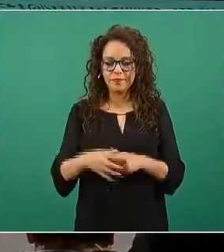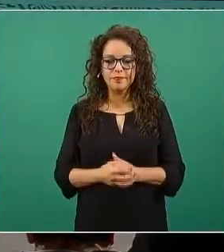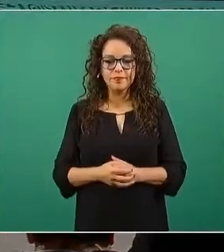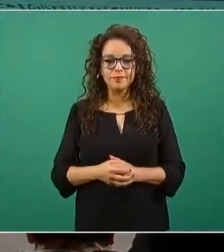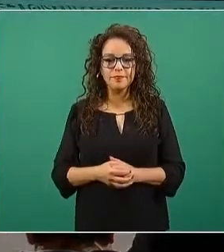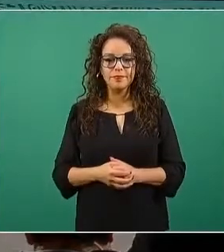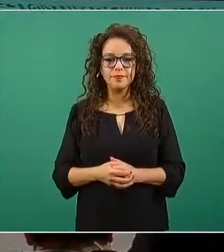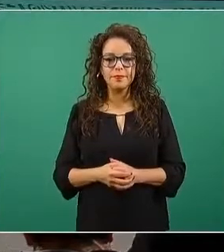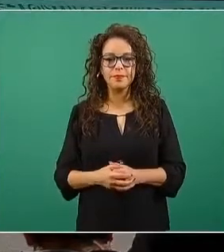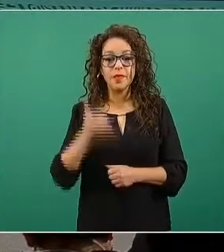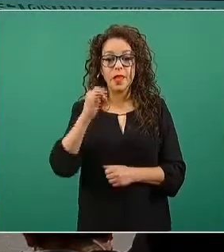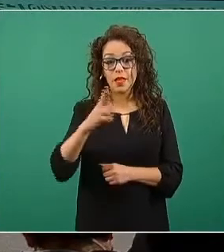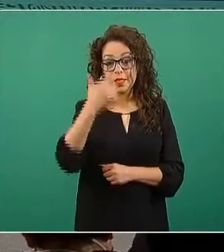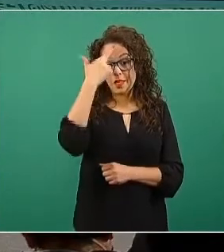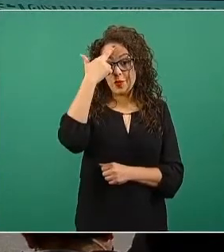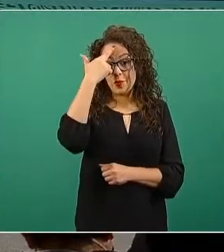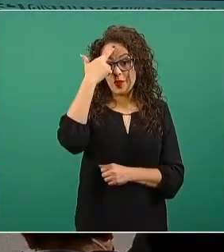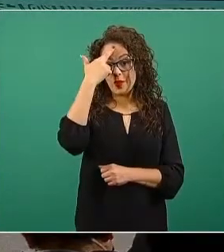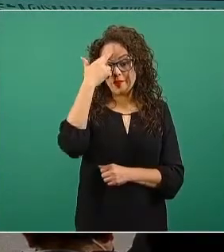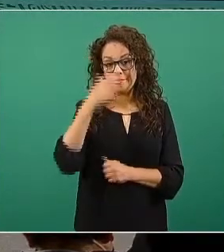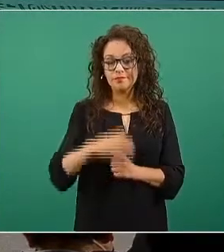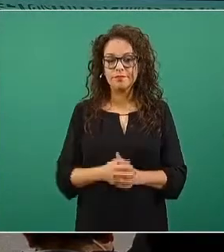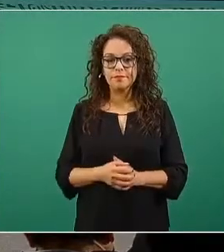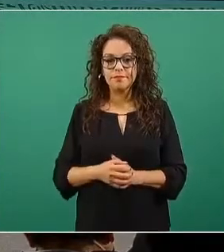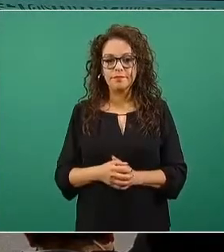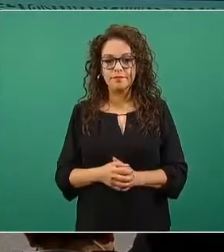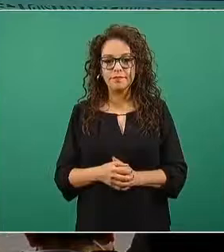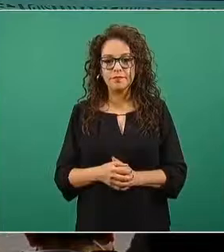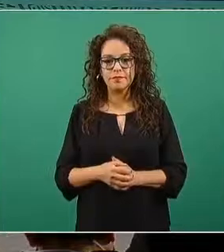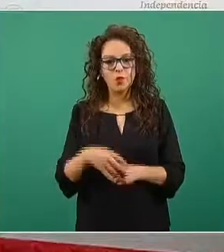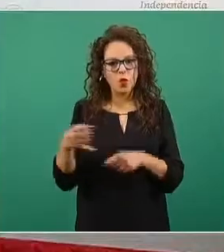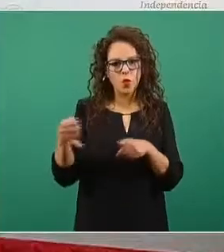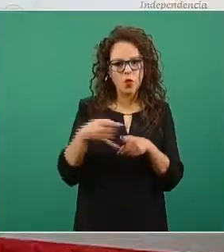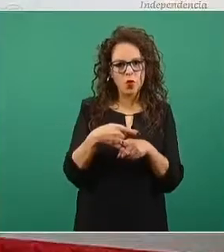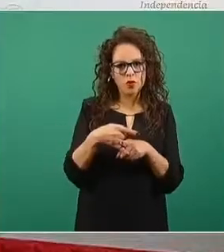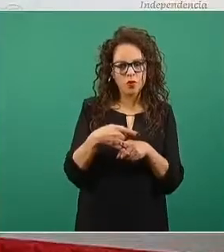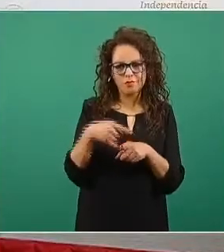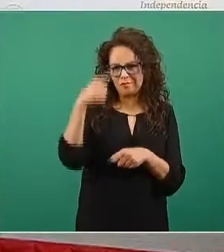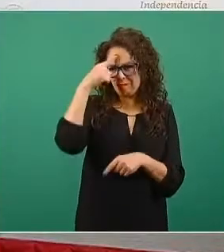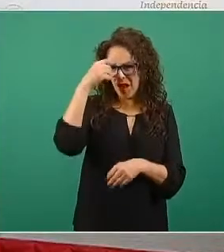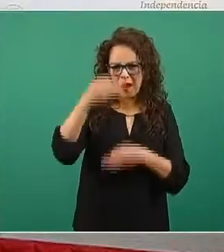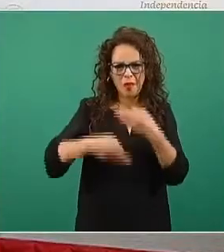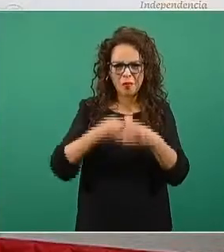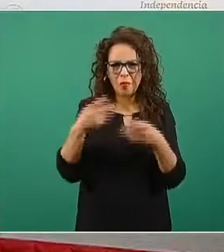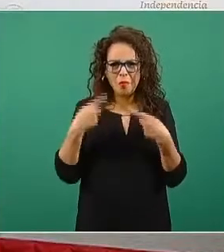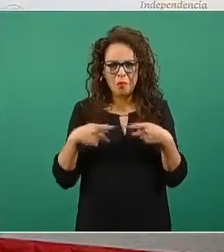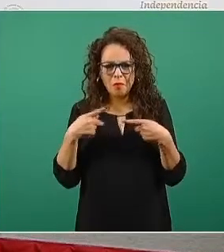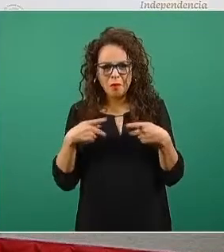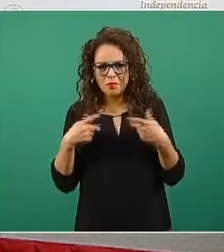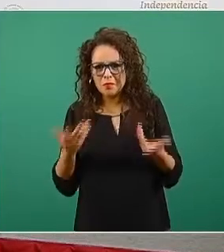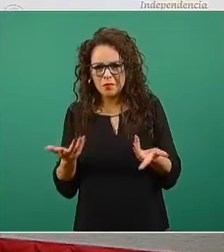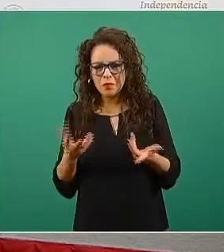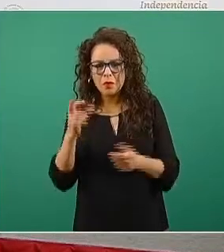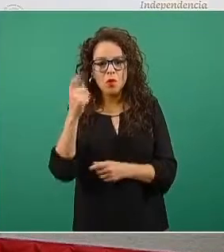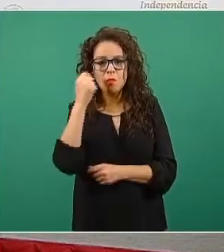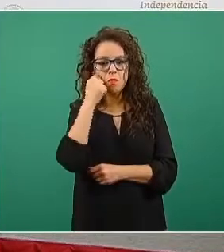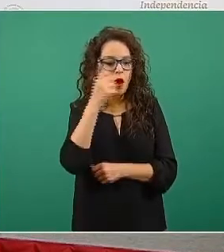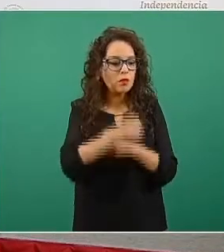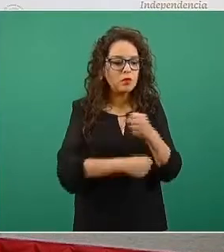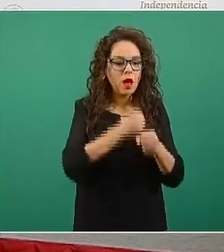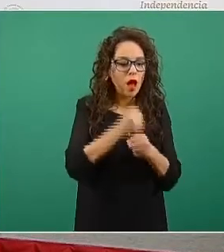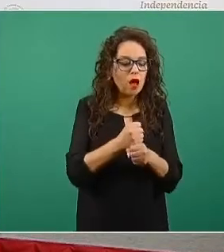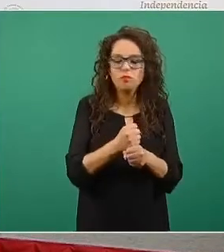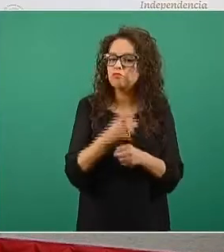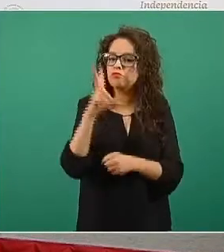Y recordar que los condones son para todas las personas, sin distinción de edad.